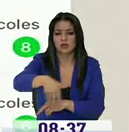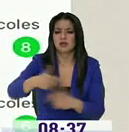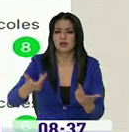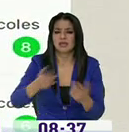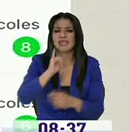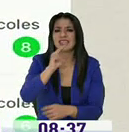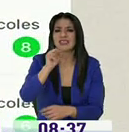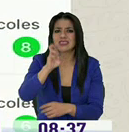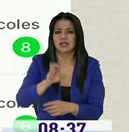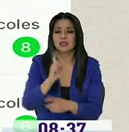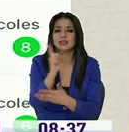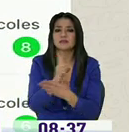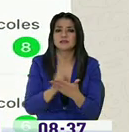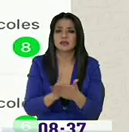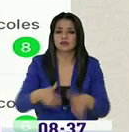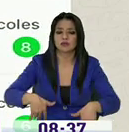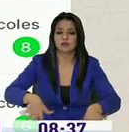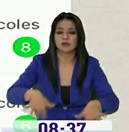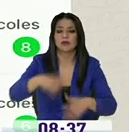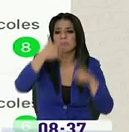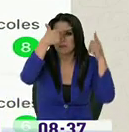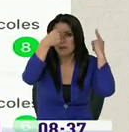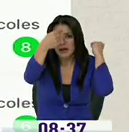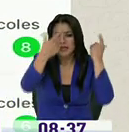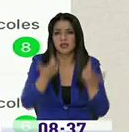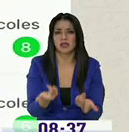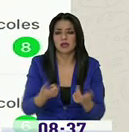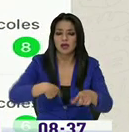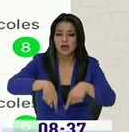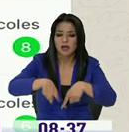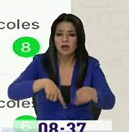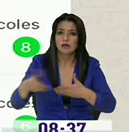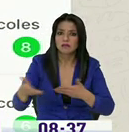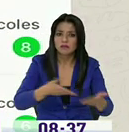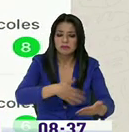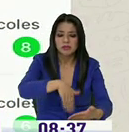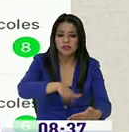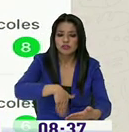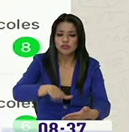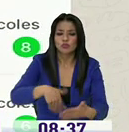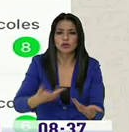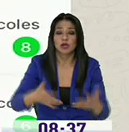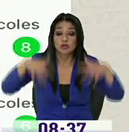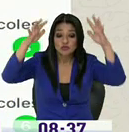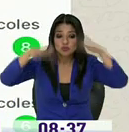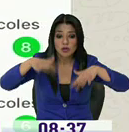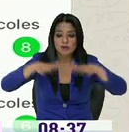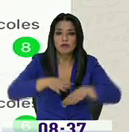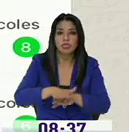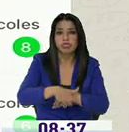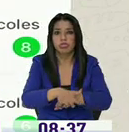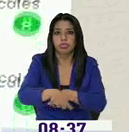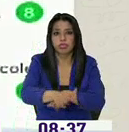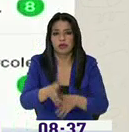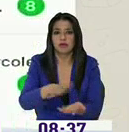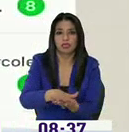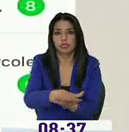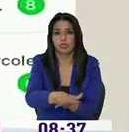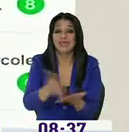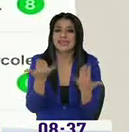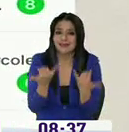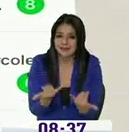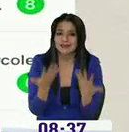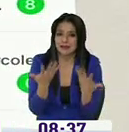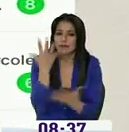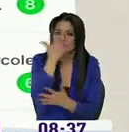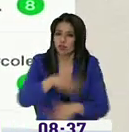al diseño de paso peatonal del sector como la Marín, de alto flujo vehicular y aparte con pintura acrílica, que cuando llueve se vuelve resbalosa. Si quiere hacer cosas para embellecer